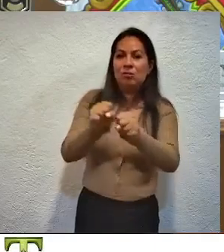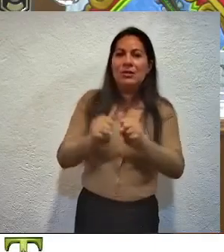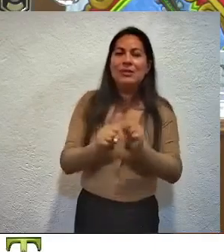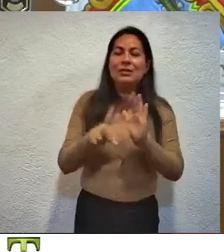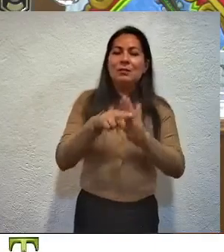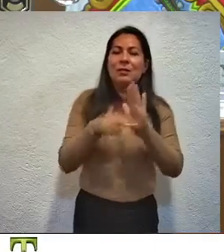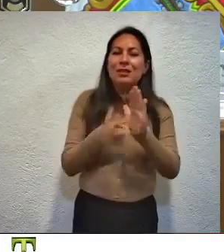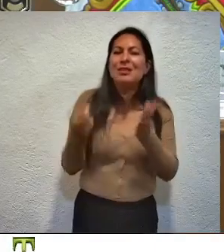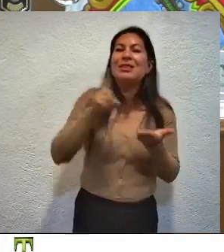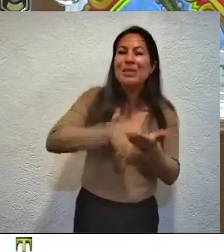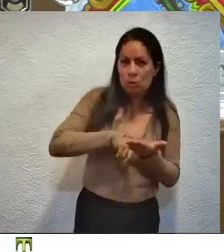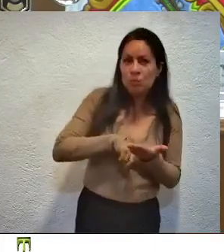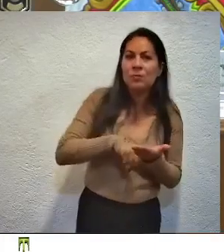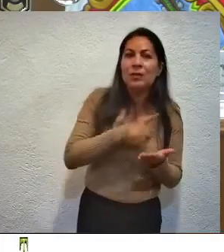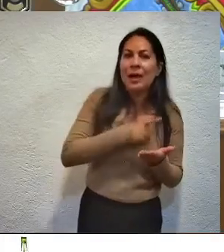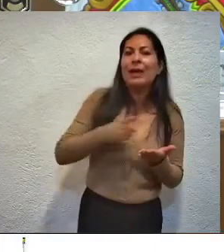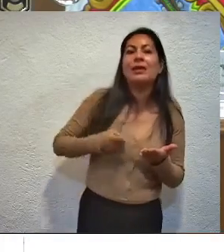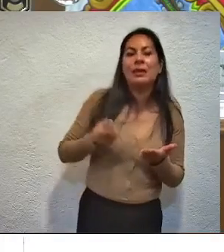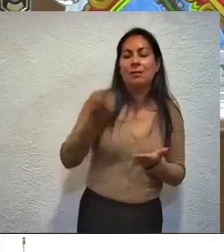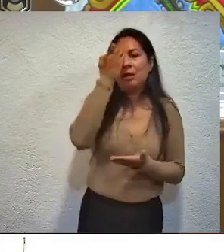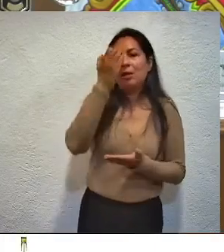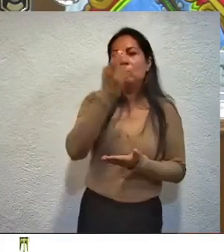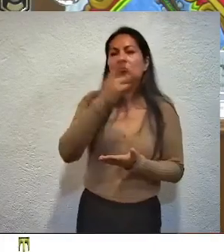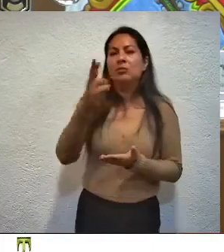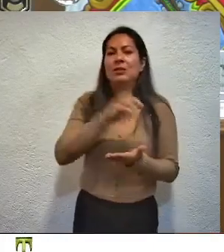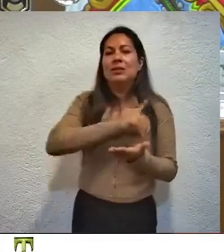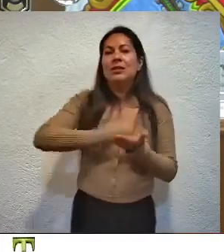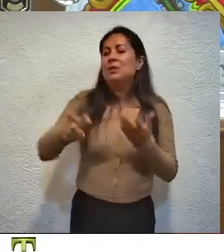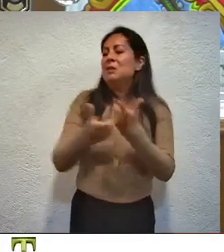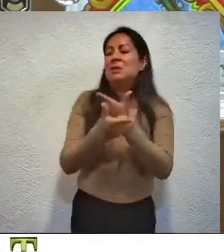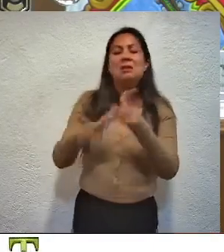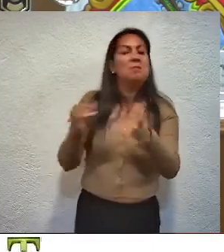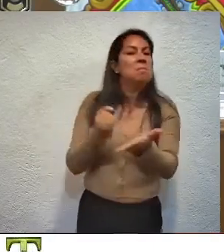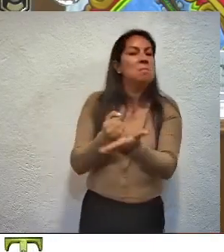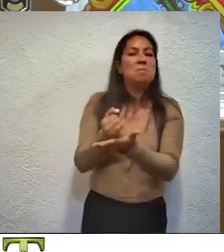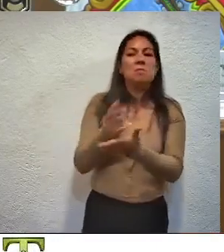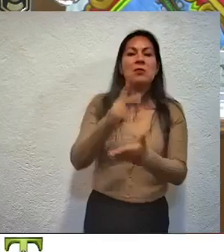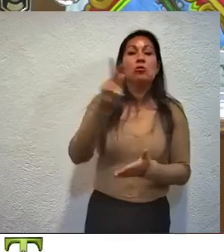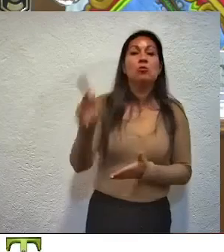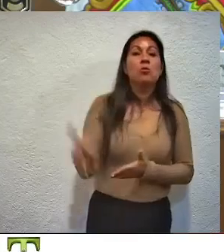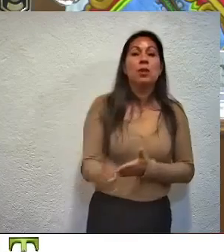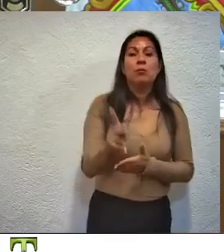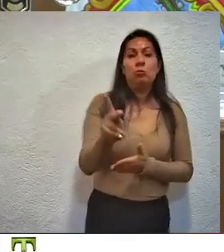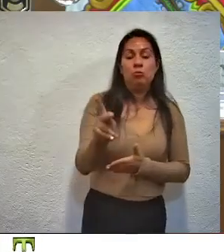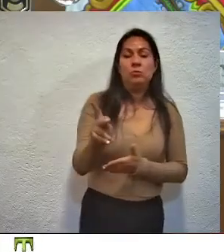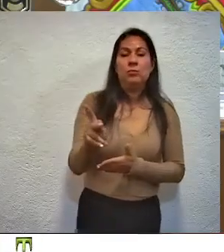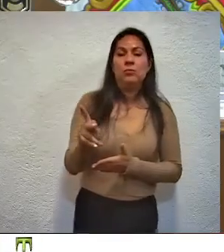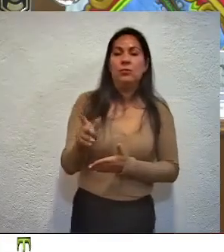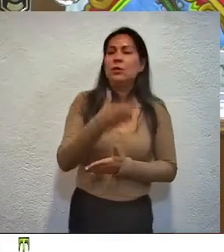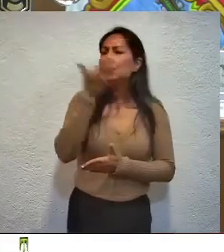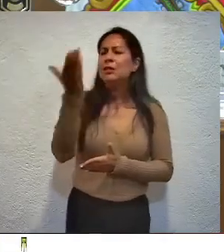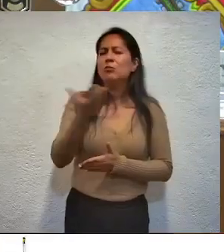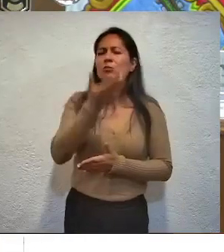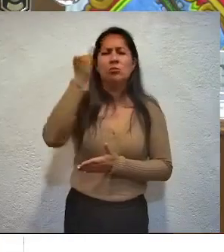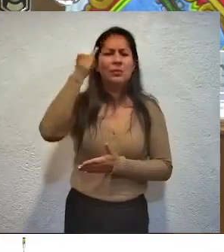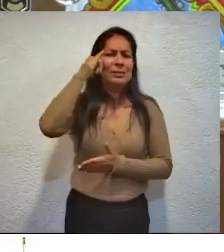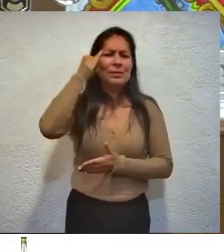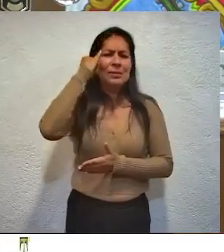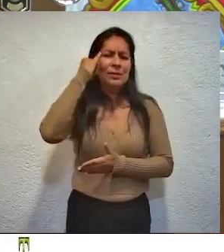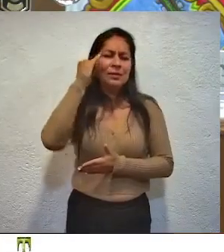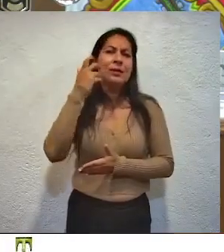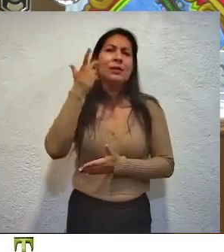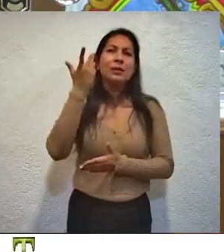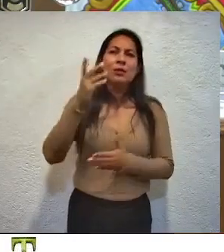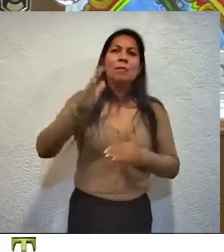normativo interno, que debe reconocerse en el derecho a la libre determinación de los pueblos y las costumbres indígenas, buscando